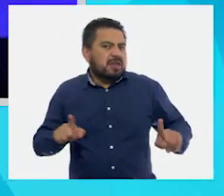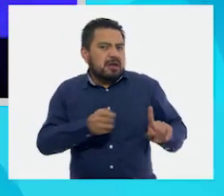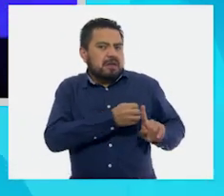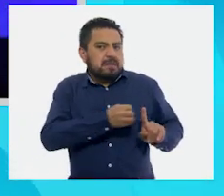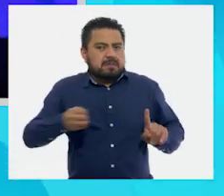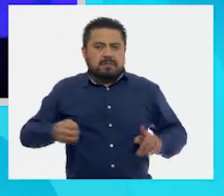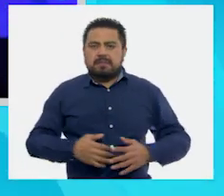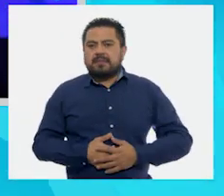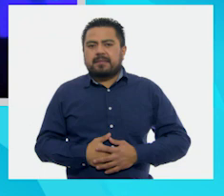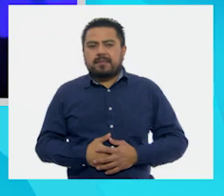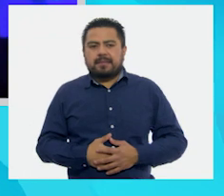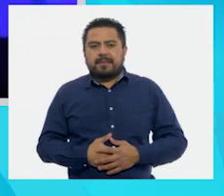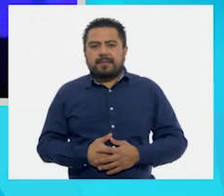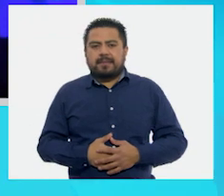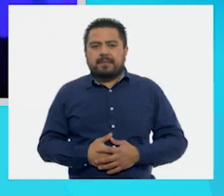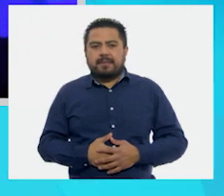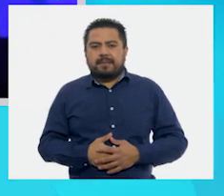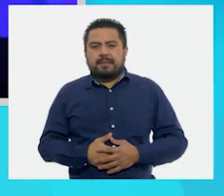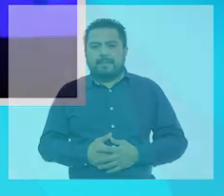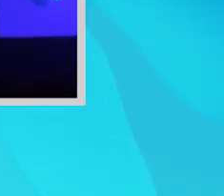diferente.